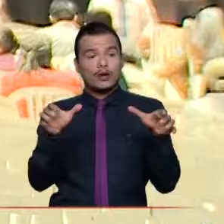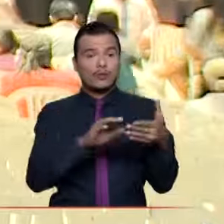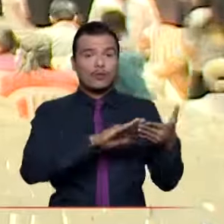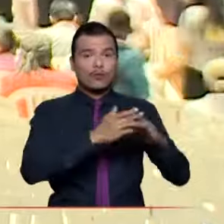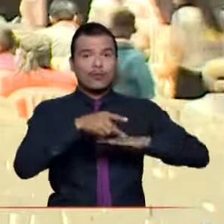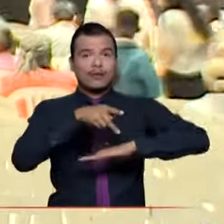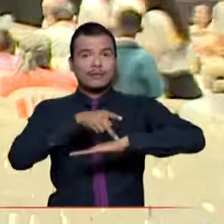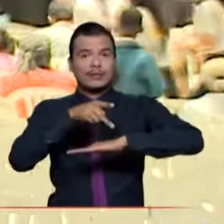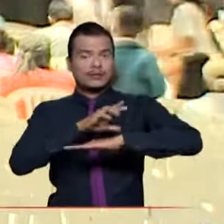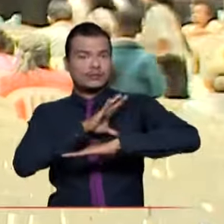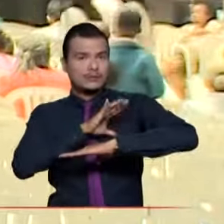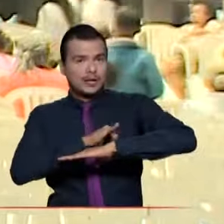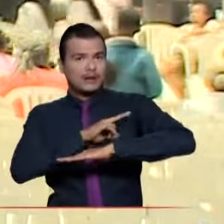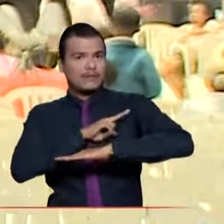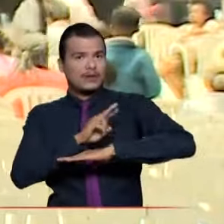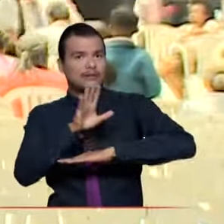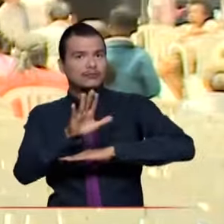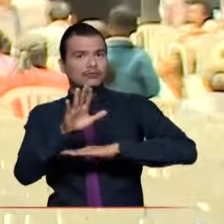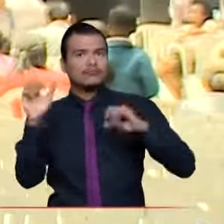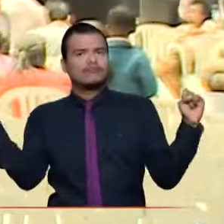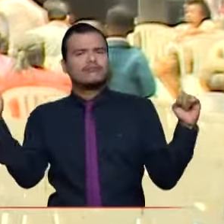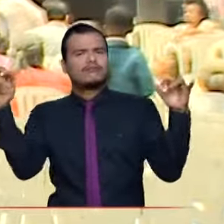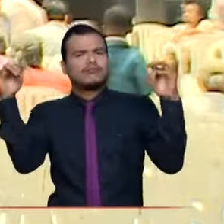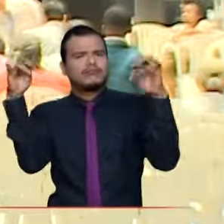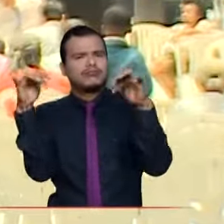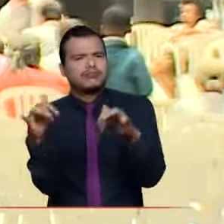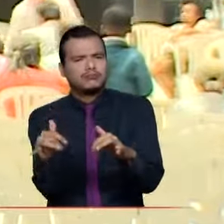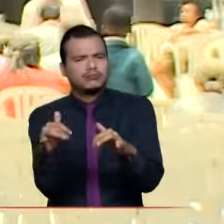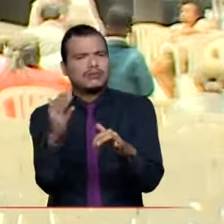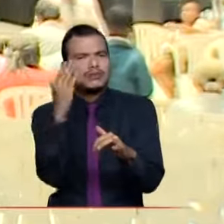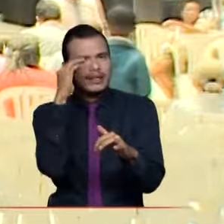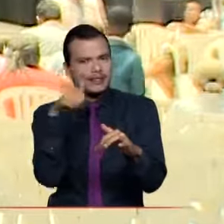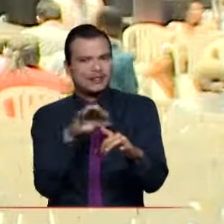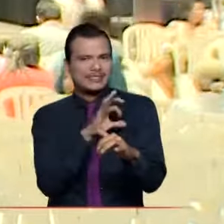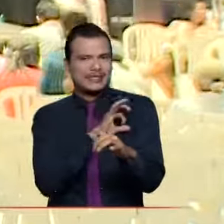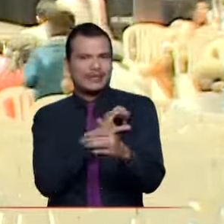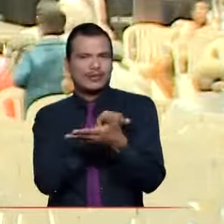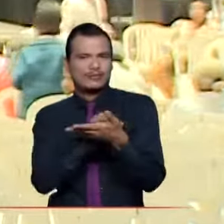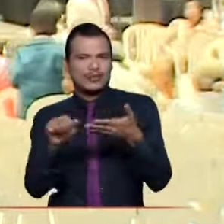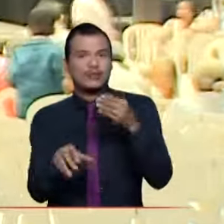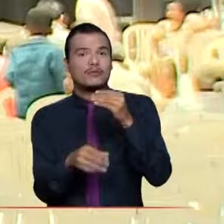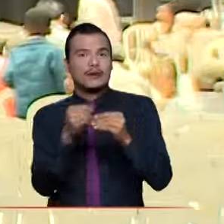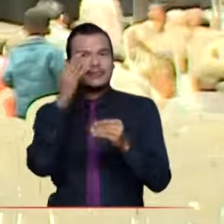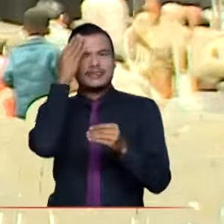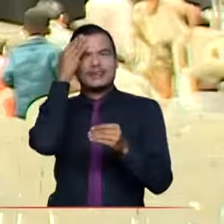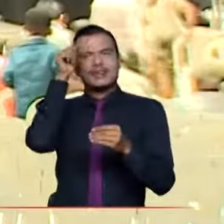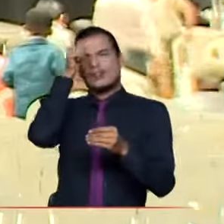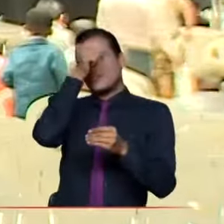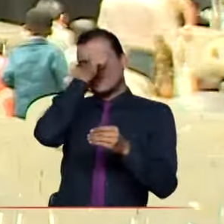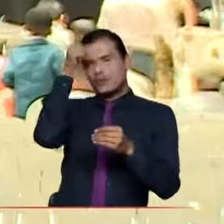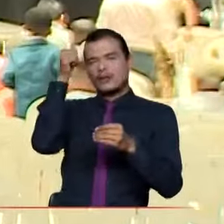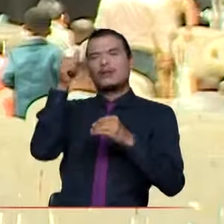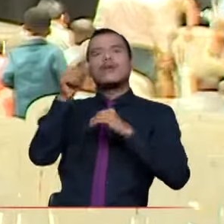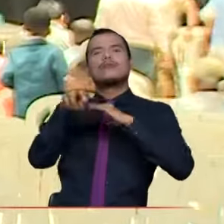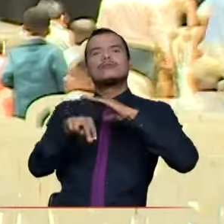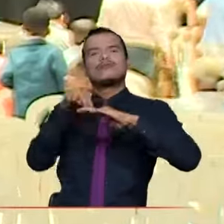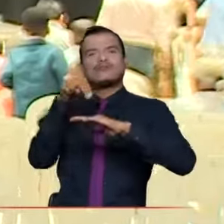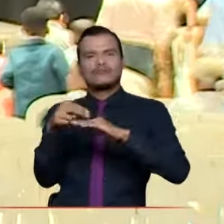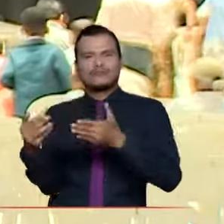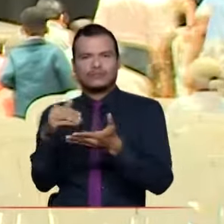pentecostal de Cali y el Valle del Cauca en Sábado Santo y Domingo de Resurrección. Una serie de actividades